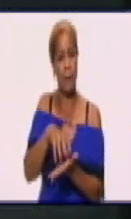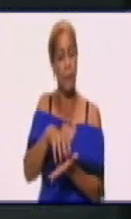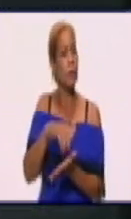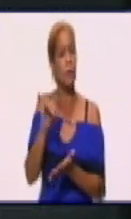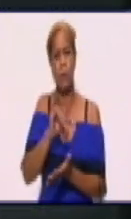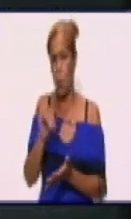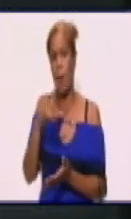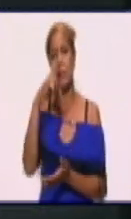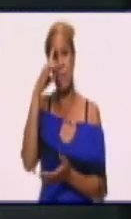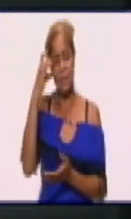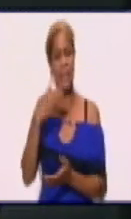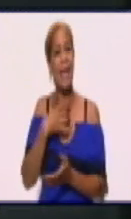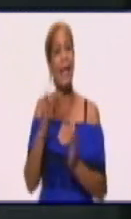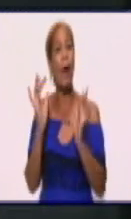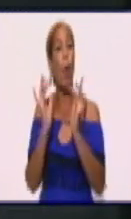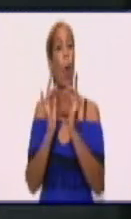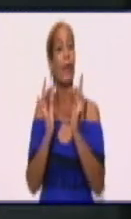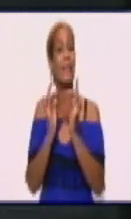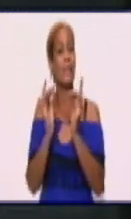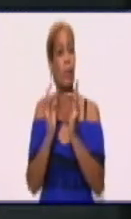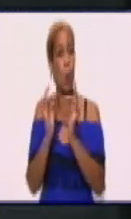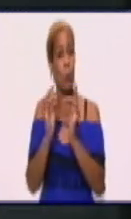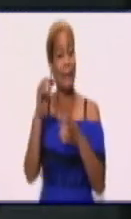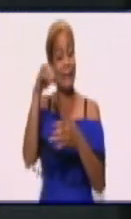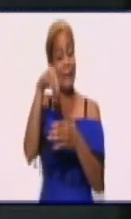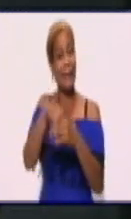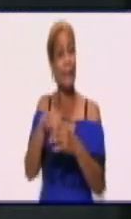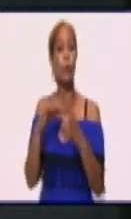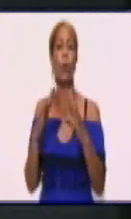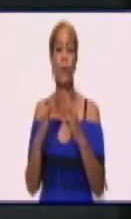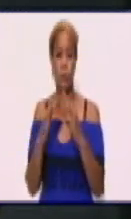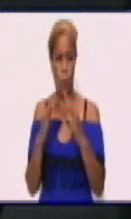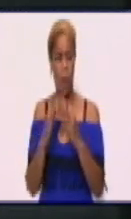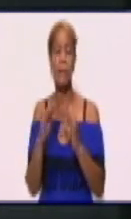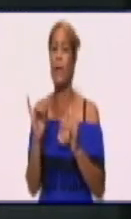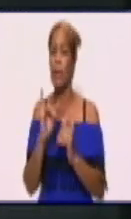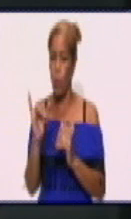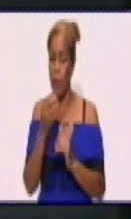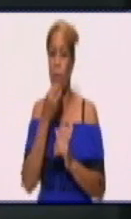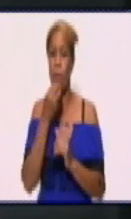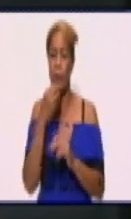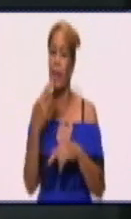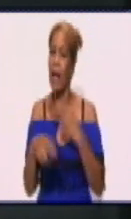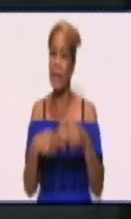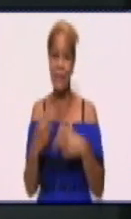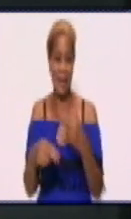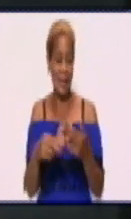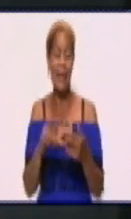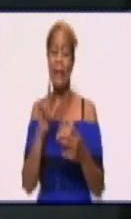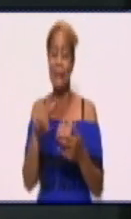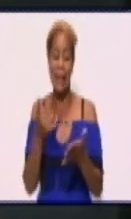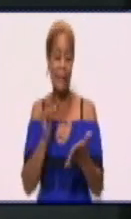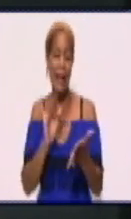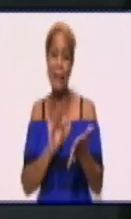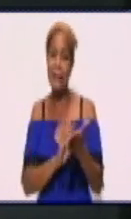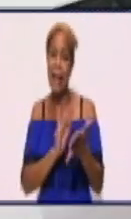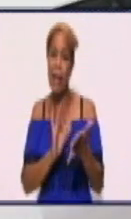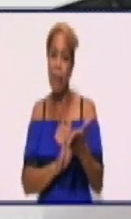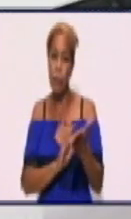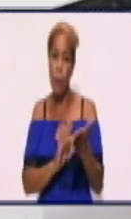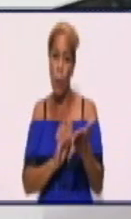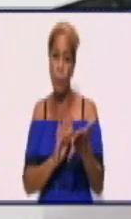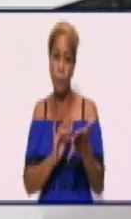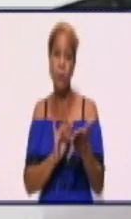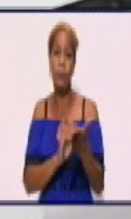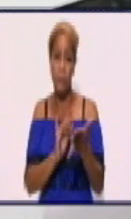conexión con su casa lo puede hacer incluso desde su teléfono móvil si tiene conexión desde su teléfono móvil perfectamente lo puede organizar igual el